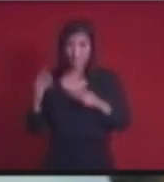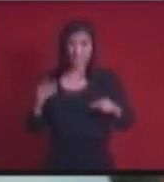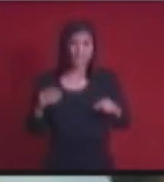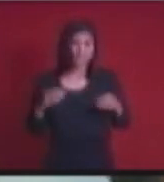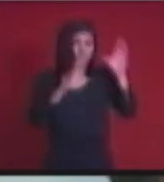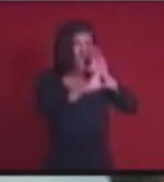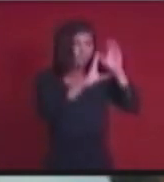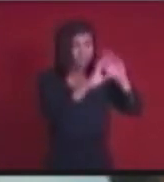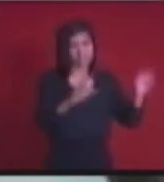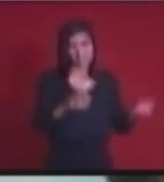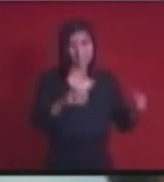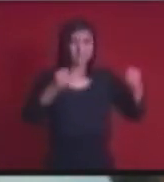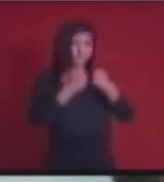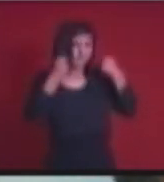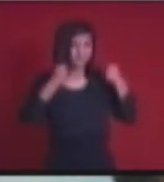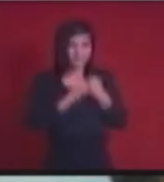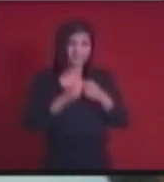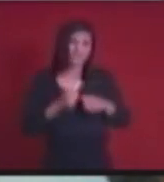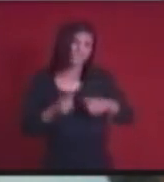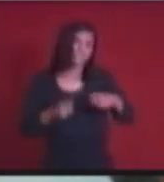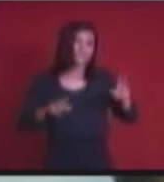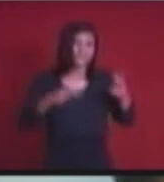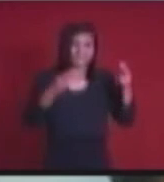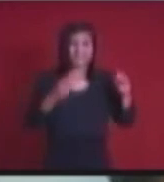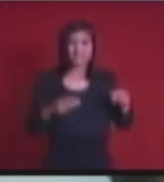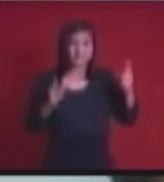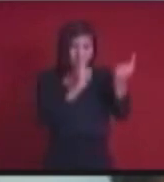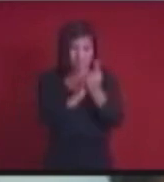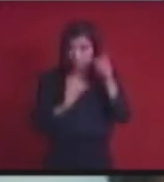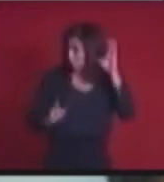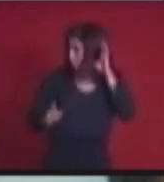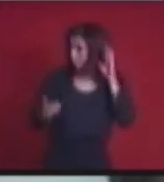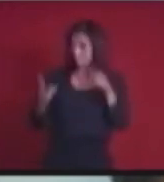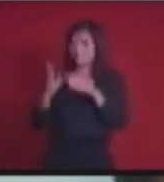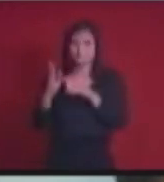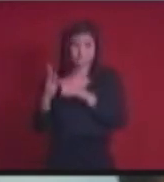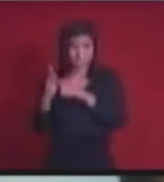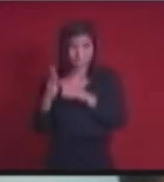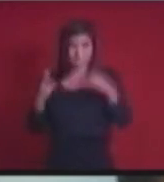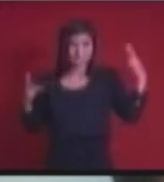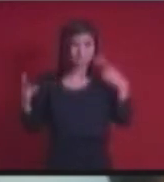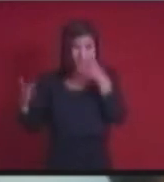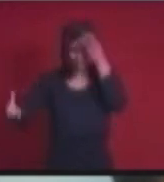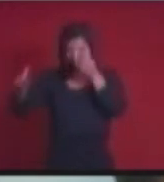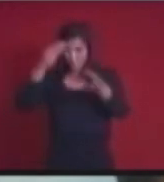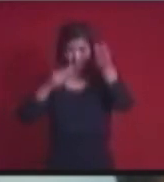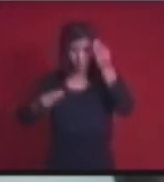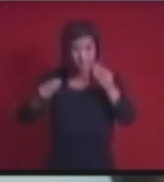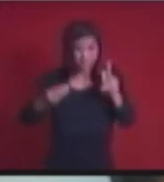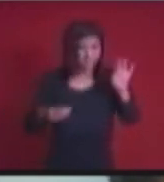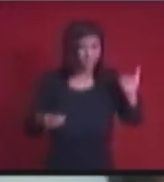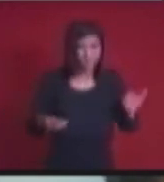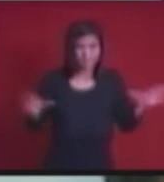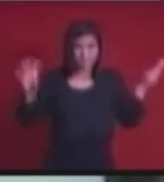a cantantes, bandas, luchadores y comediantes para que la gente se acerque a escucharte. C. Tu rápido aprendizaje de las mañas